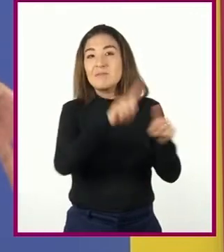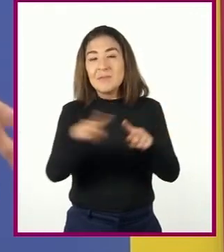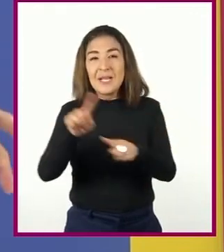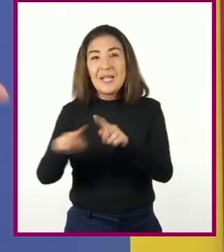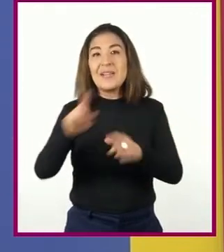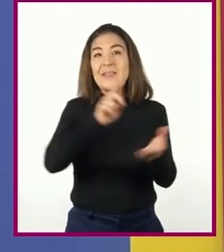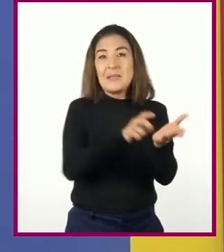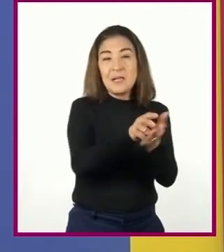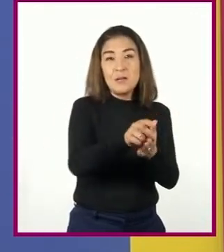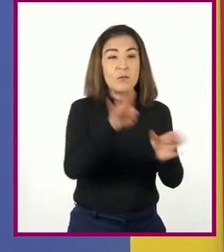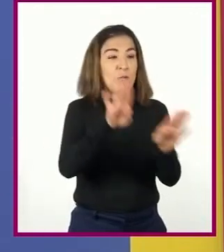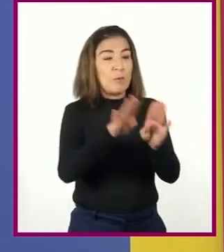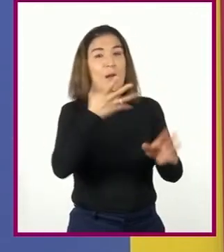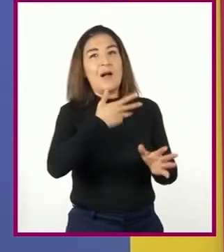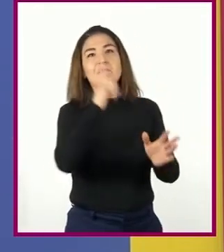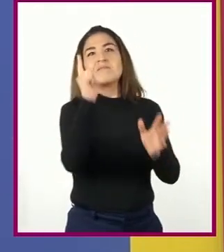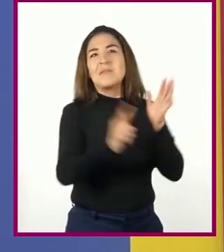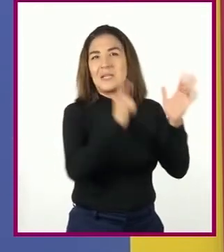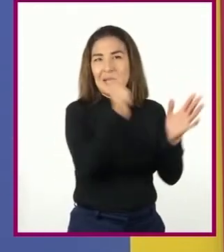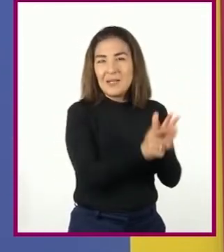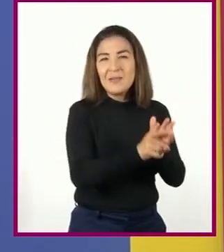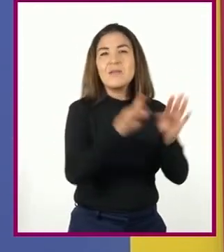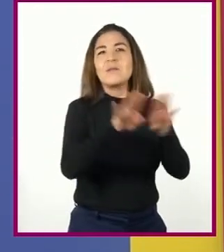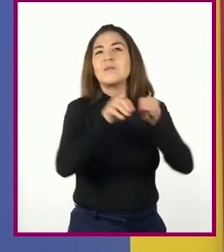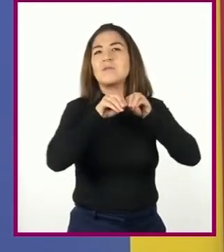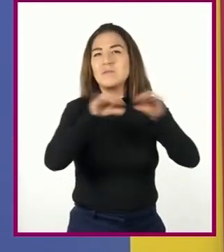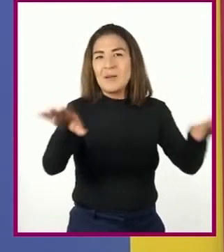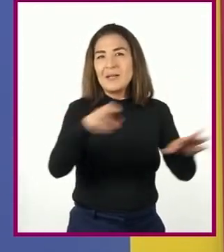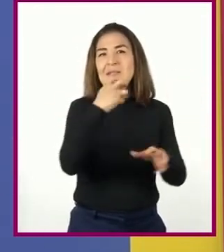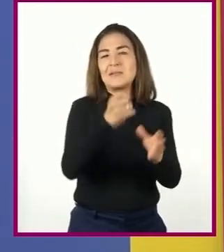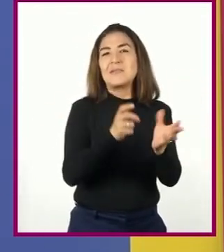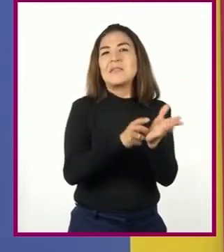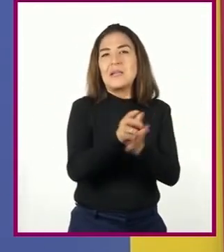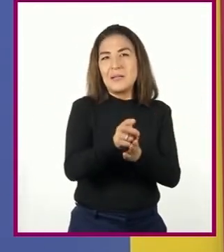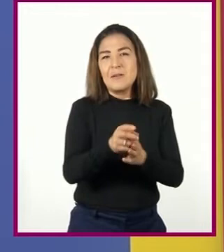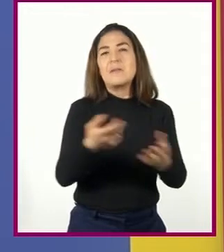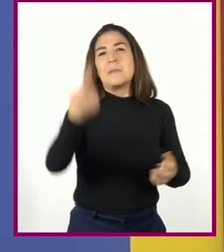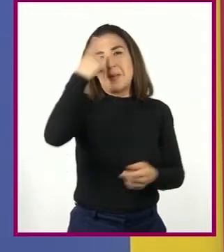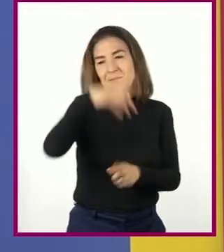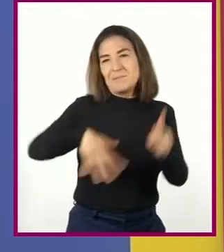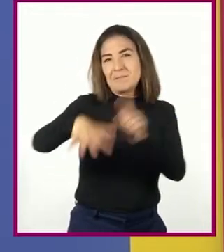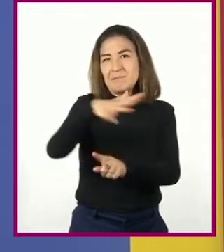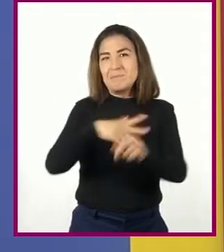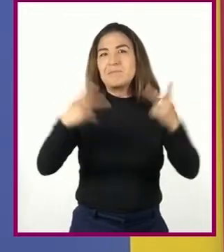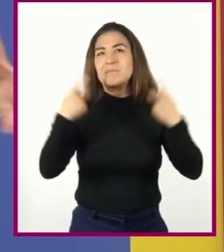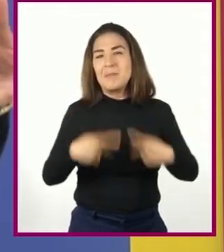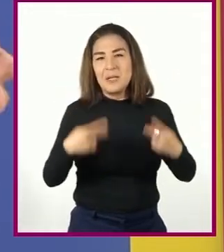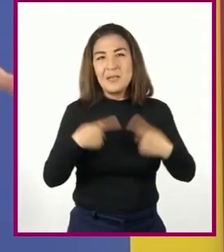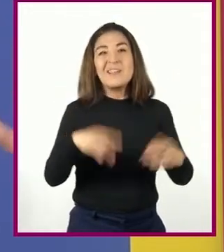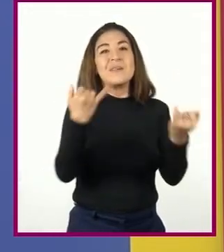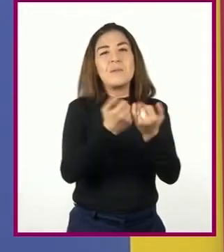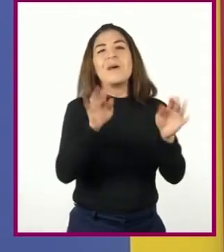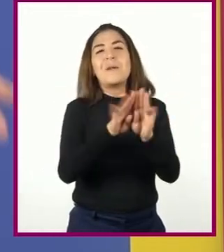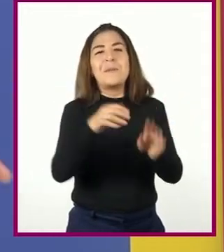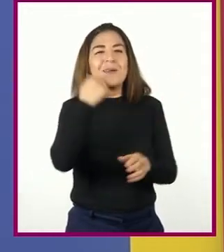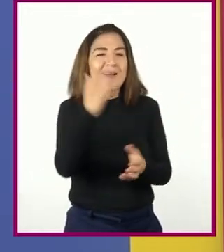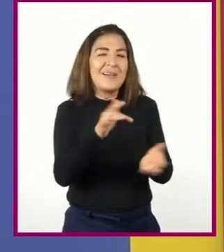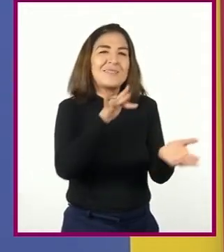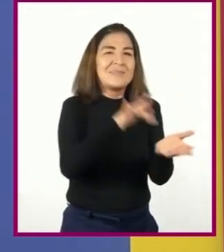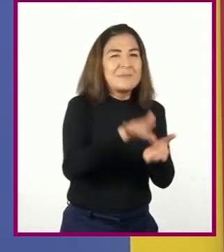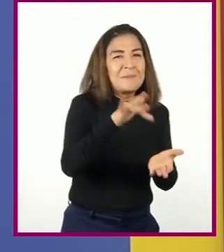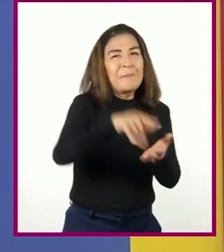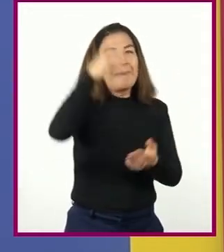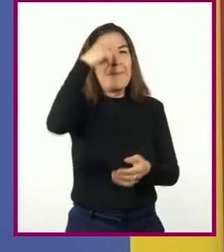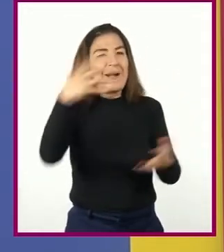las leyes, declaraciones o aspiraciones de la sociedad, como tampoco bastan las buenas intenciones de ser